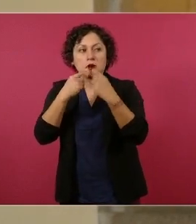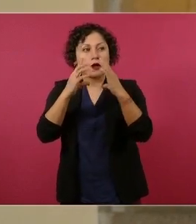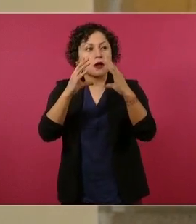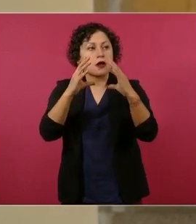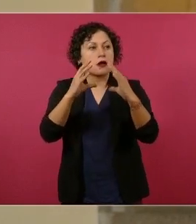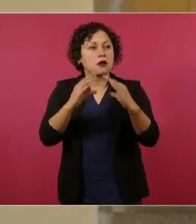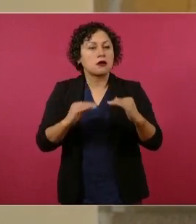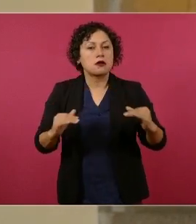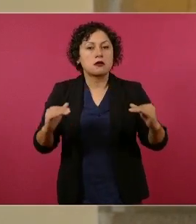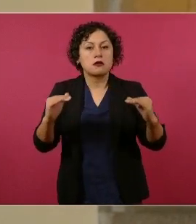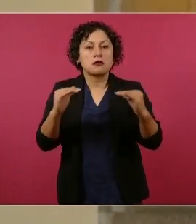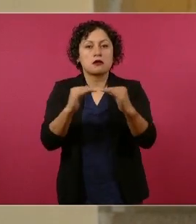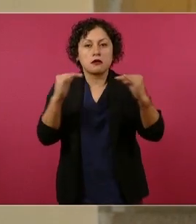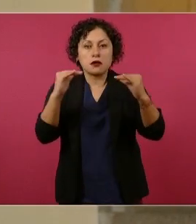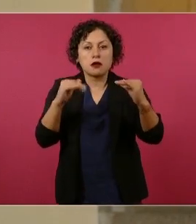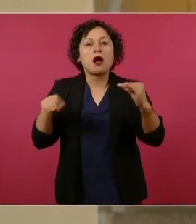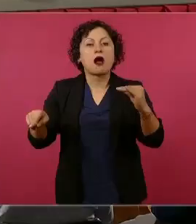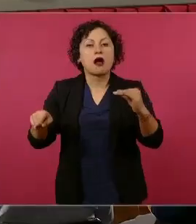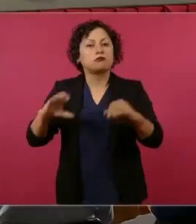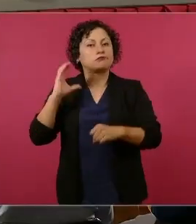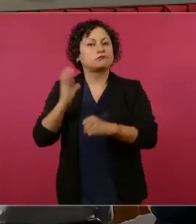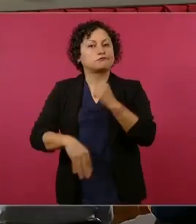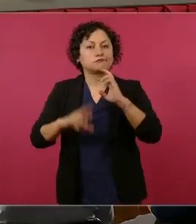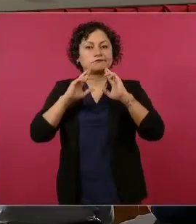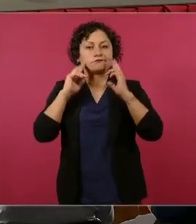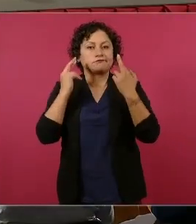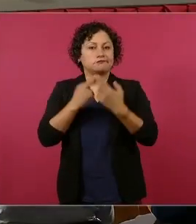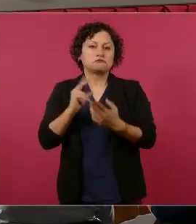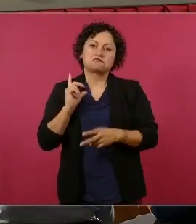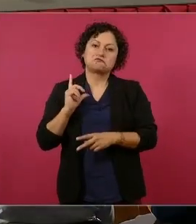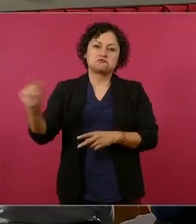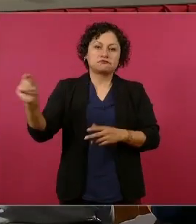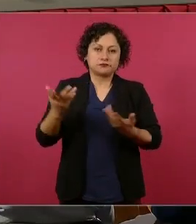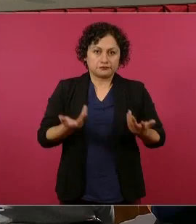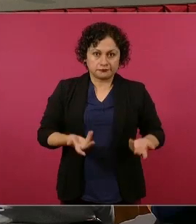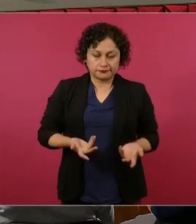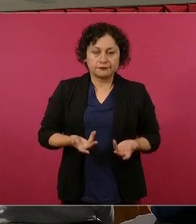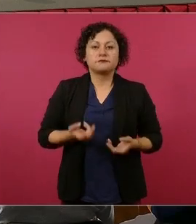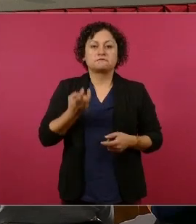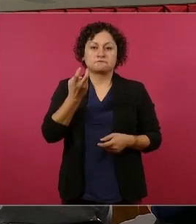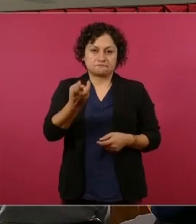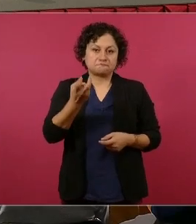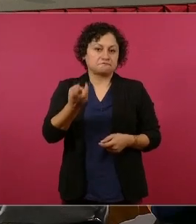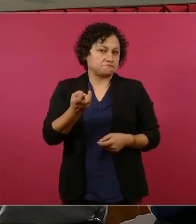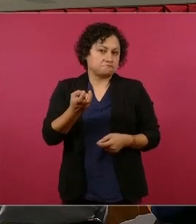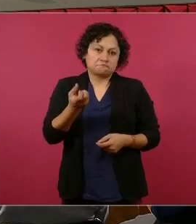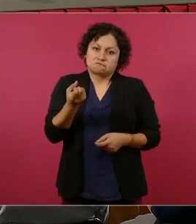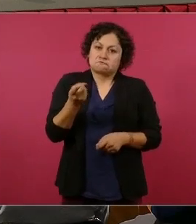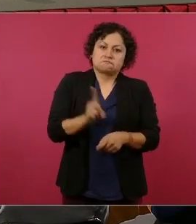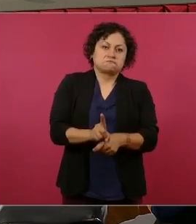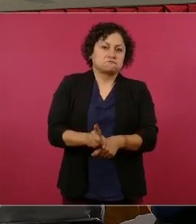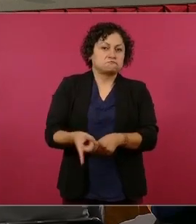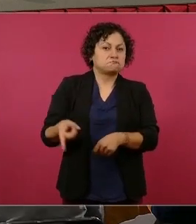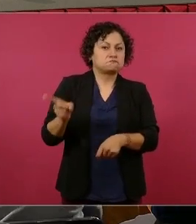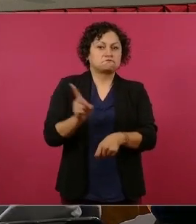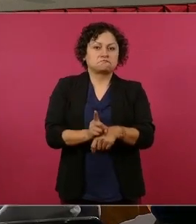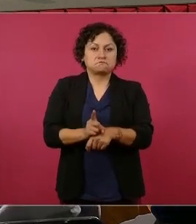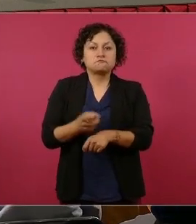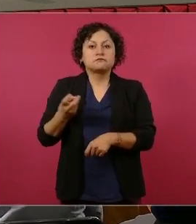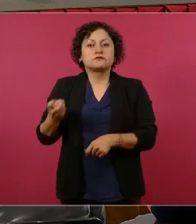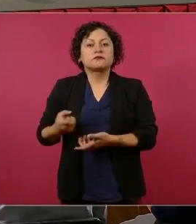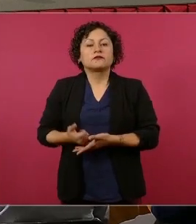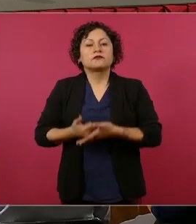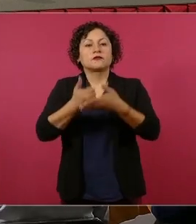y que el sistema ha superado las condiciones de exigencia. Con esta estrategia se ha garantizado el